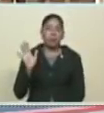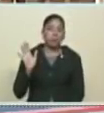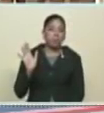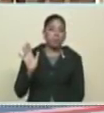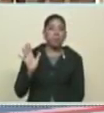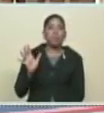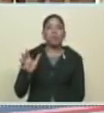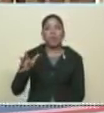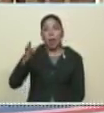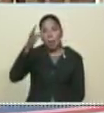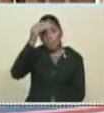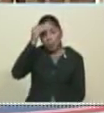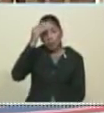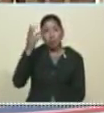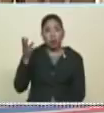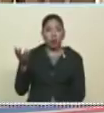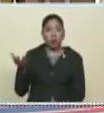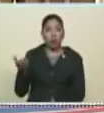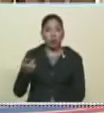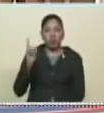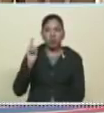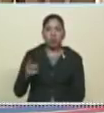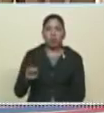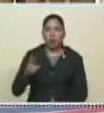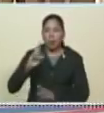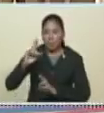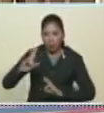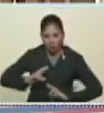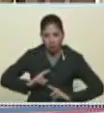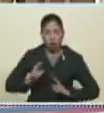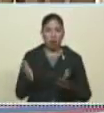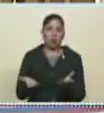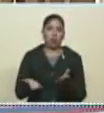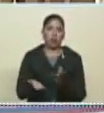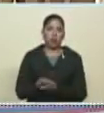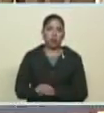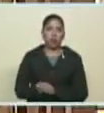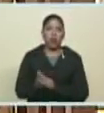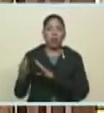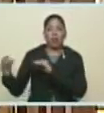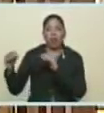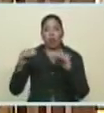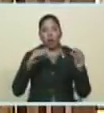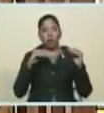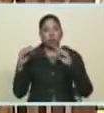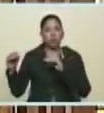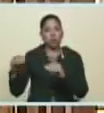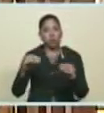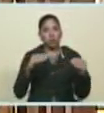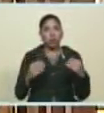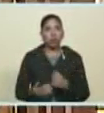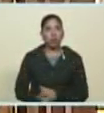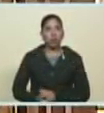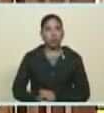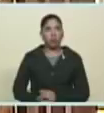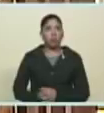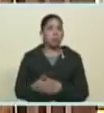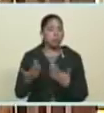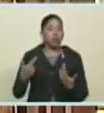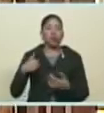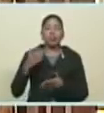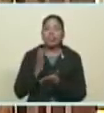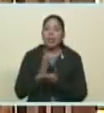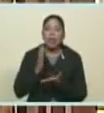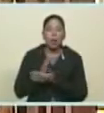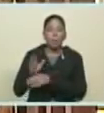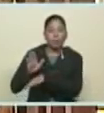a reconocerse, a respetarse y a dialogar. Que es en definitiva el llamado que yo